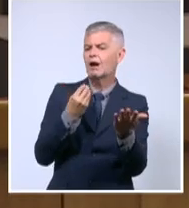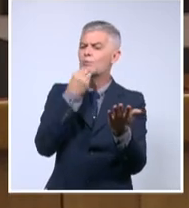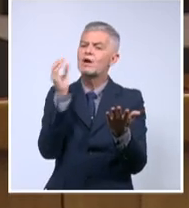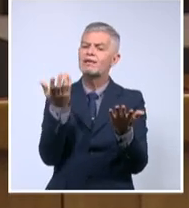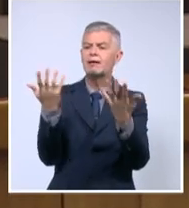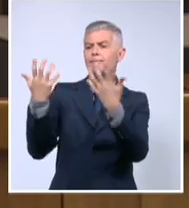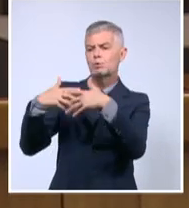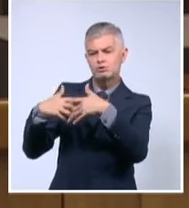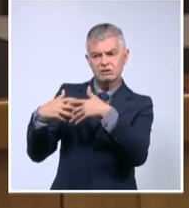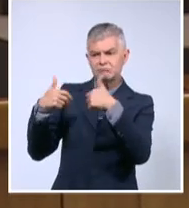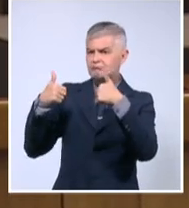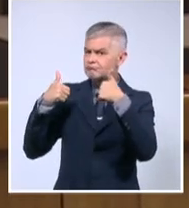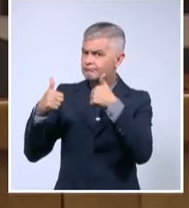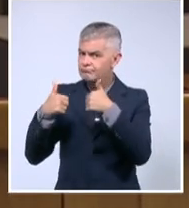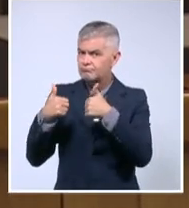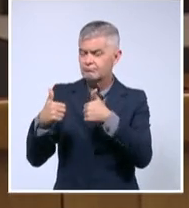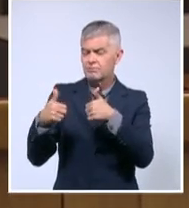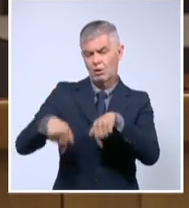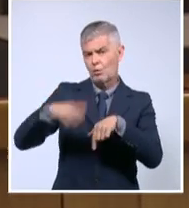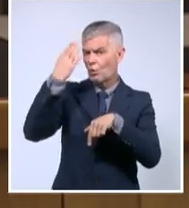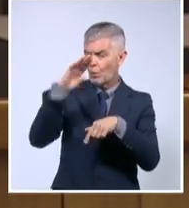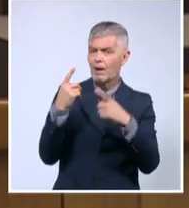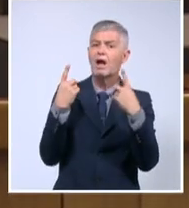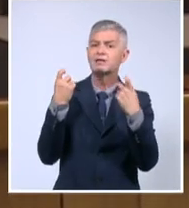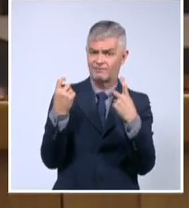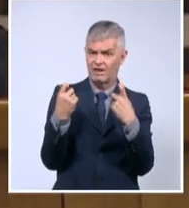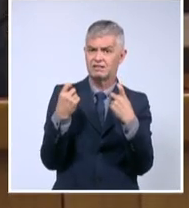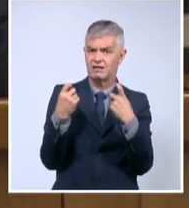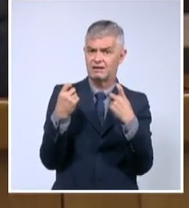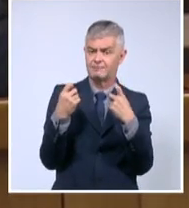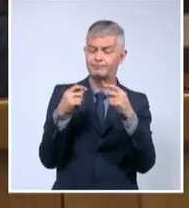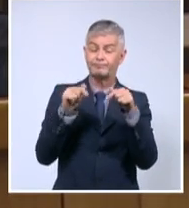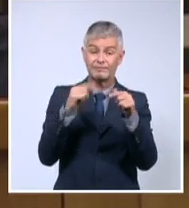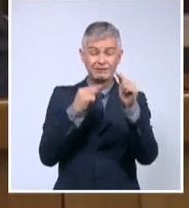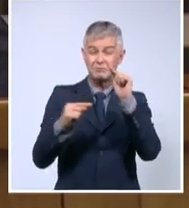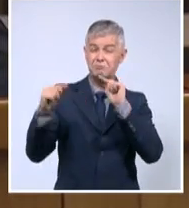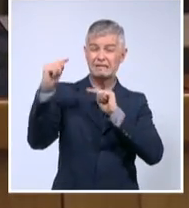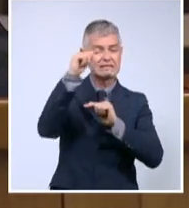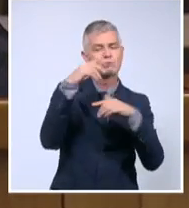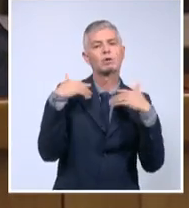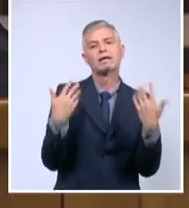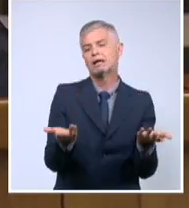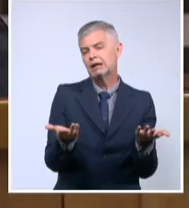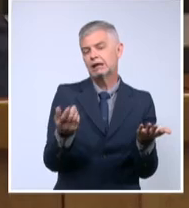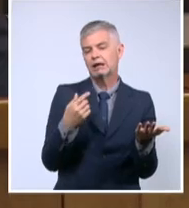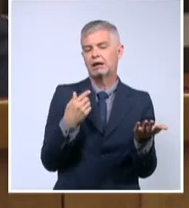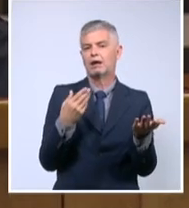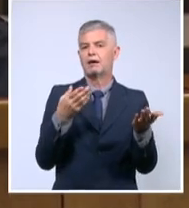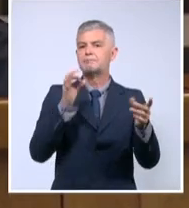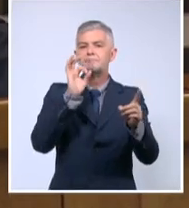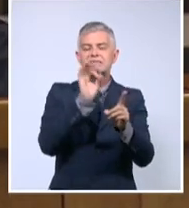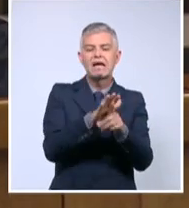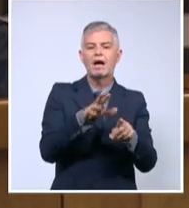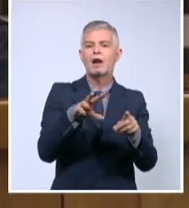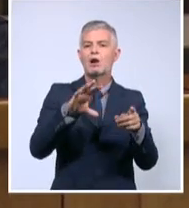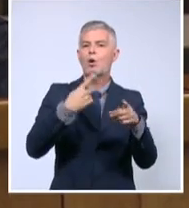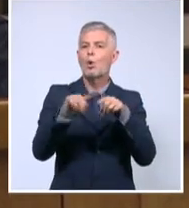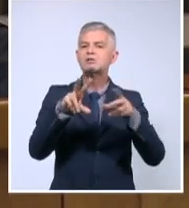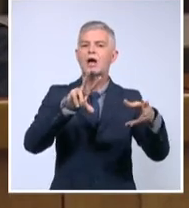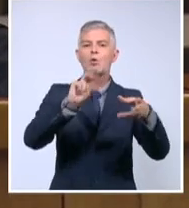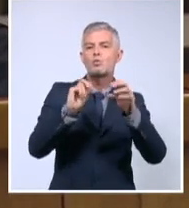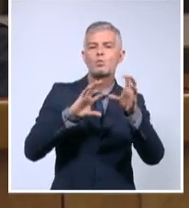producir eficientemente en el país. El principio ha sido introducir modificaciones para lograr